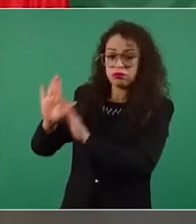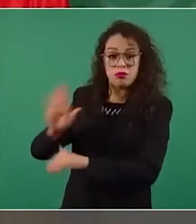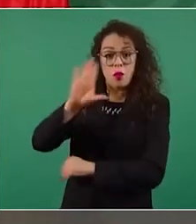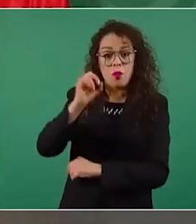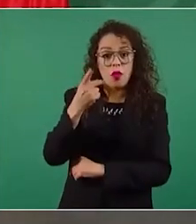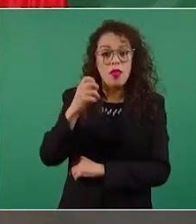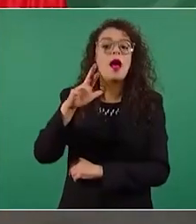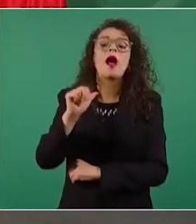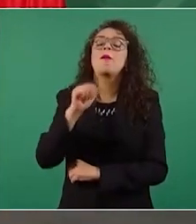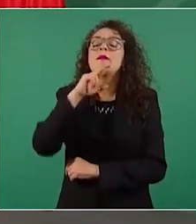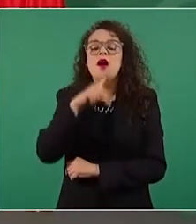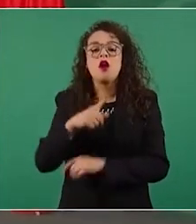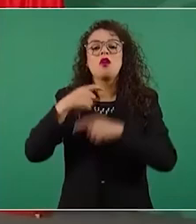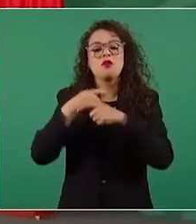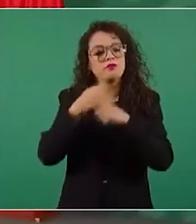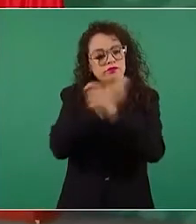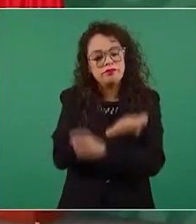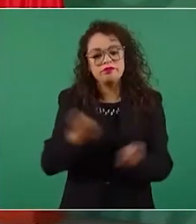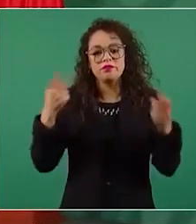Vamos a limpiar